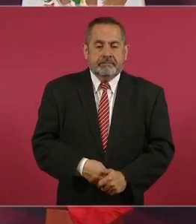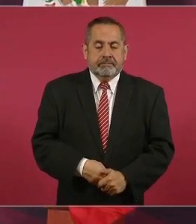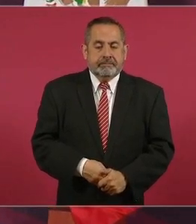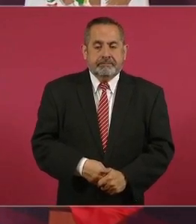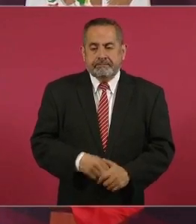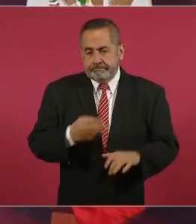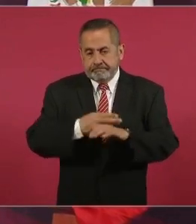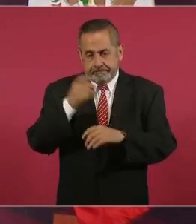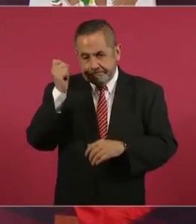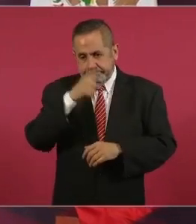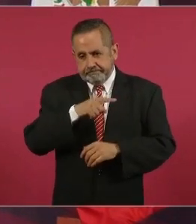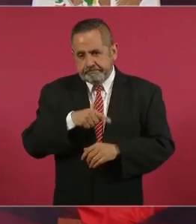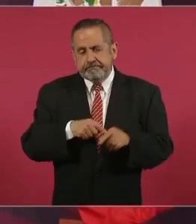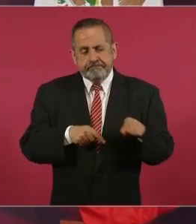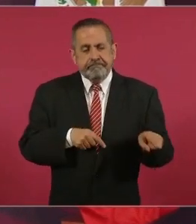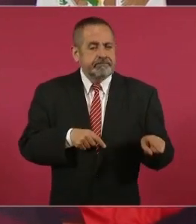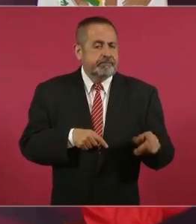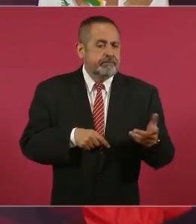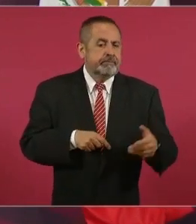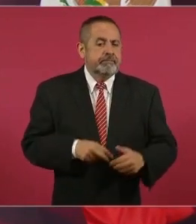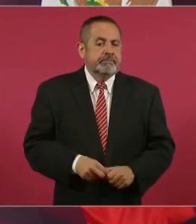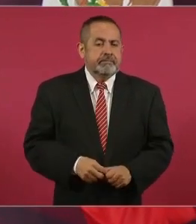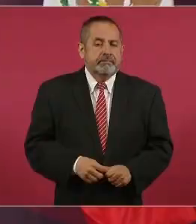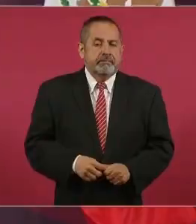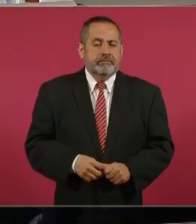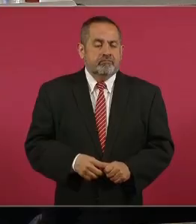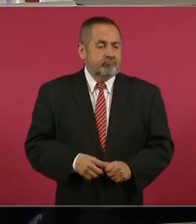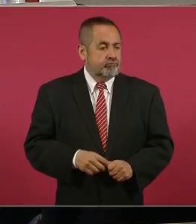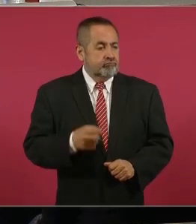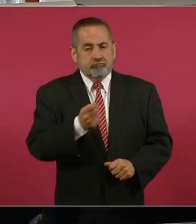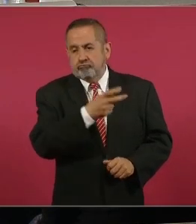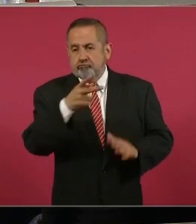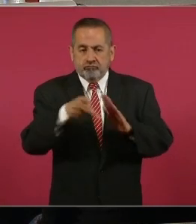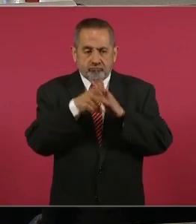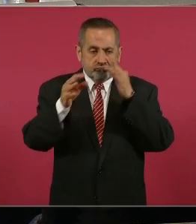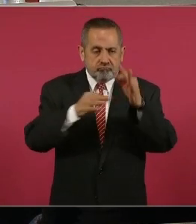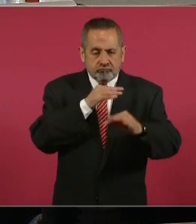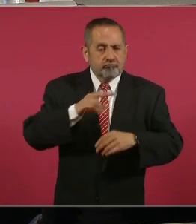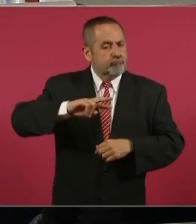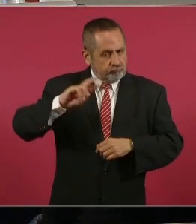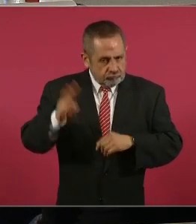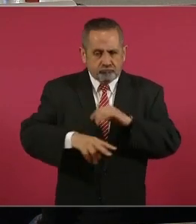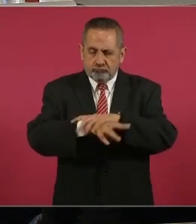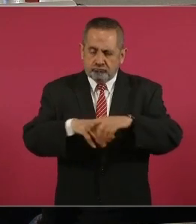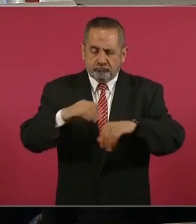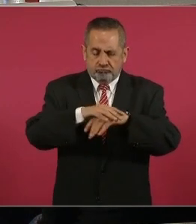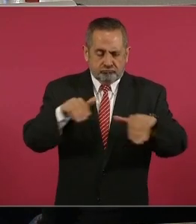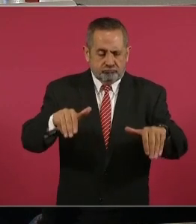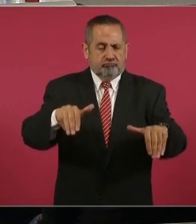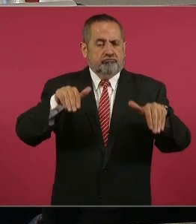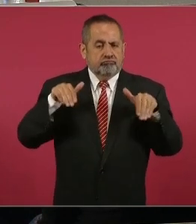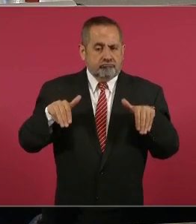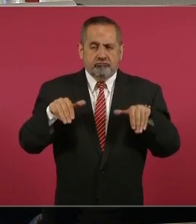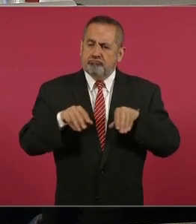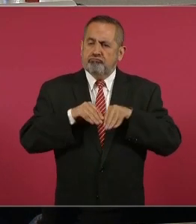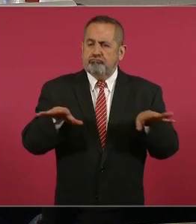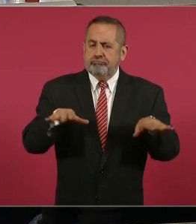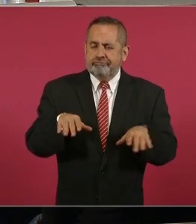Es muy difícil encontrar medios verdaderamente independientes.